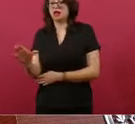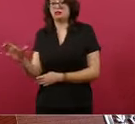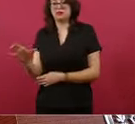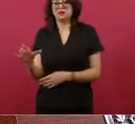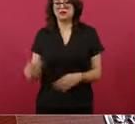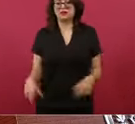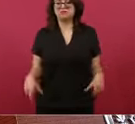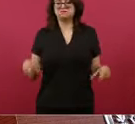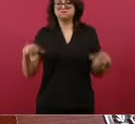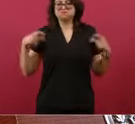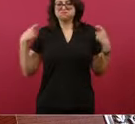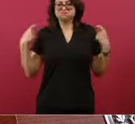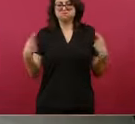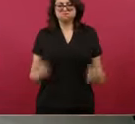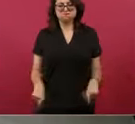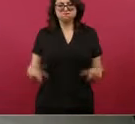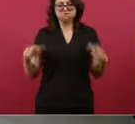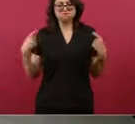que compraron